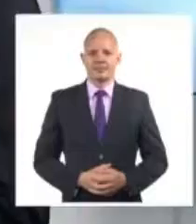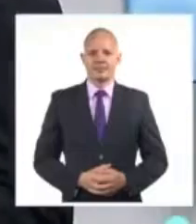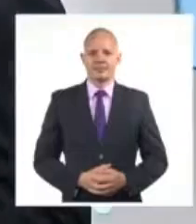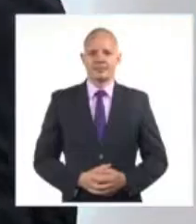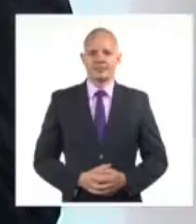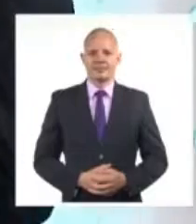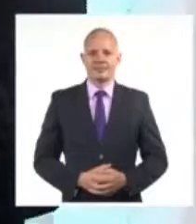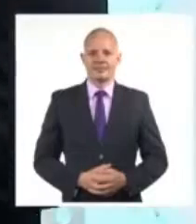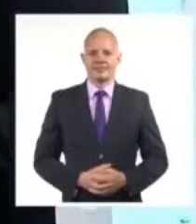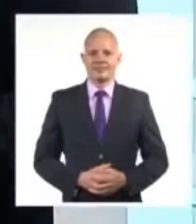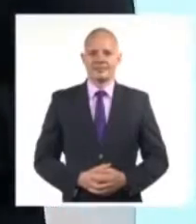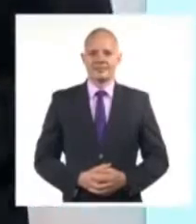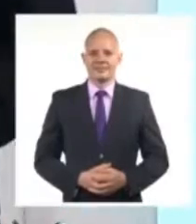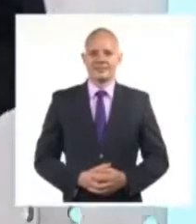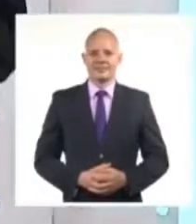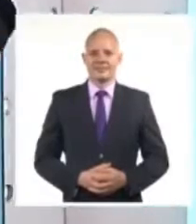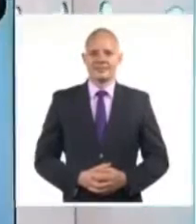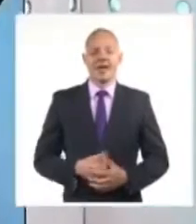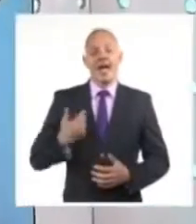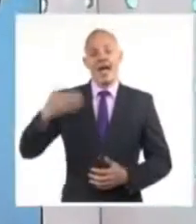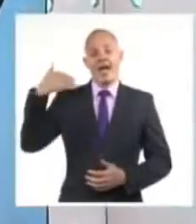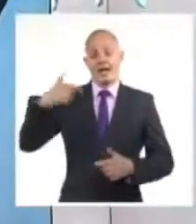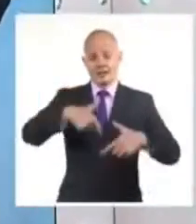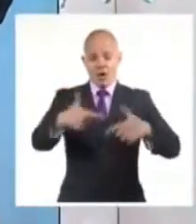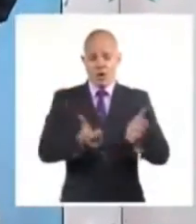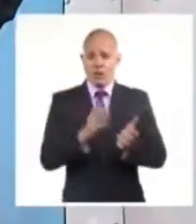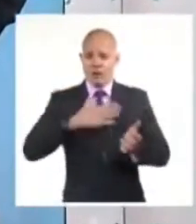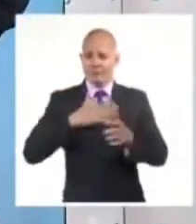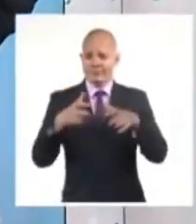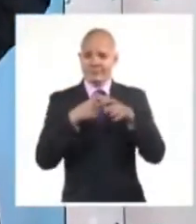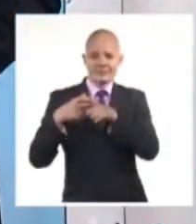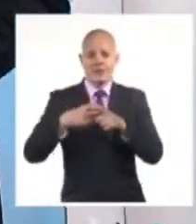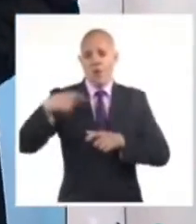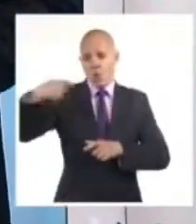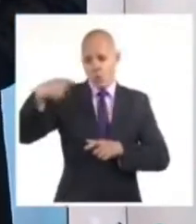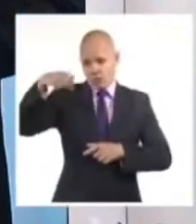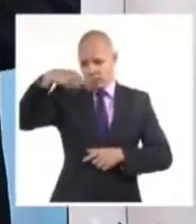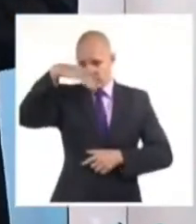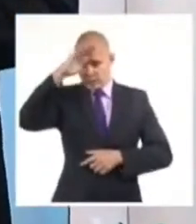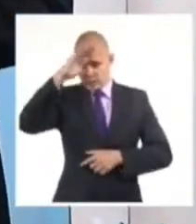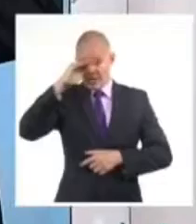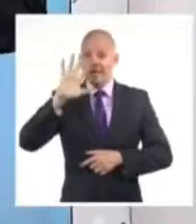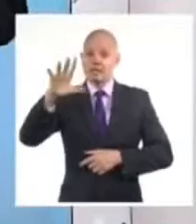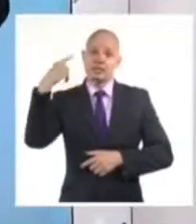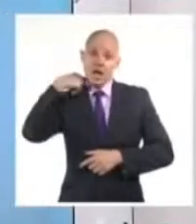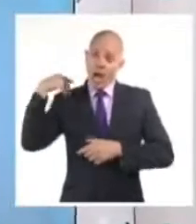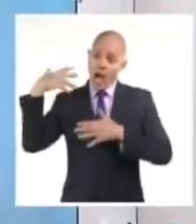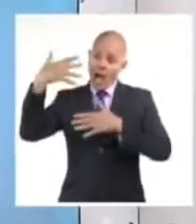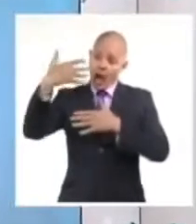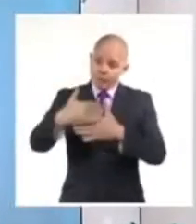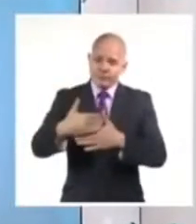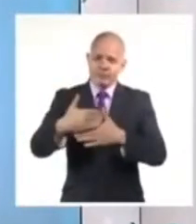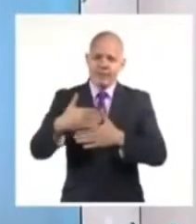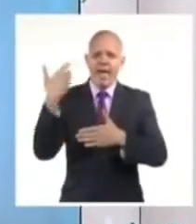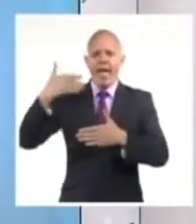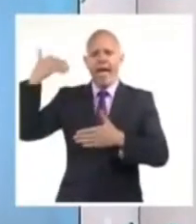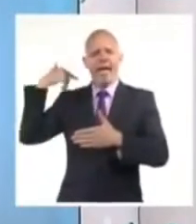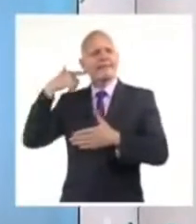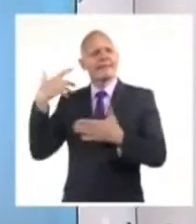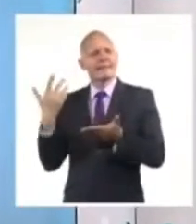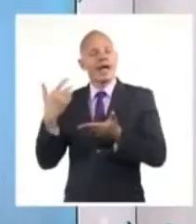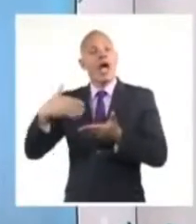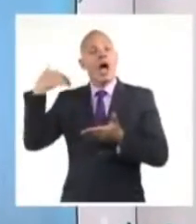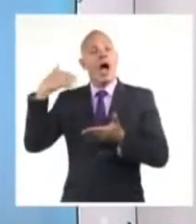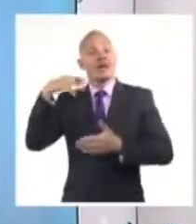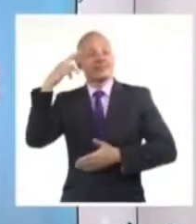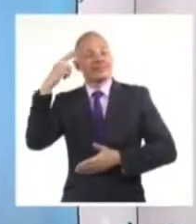5 años han transcurrido desde el último Congreso de los Juristas Cubanos. En aquel momento, a las puertas de un proceso de reforma de la